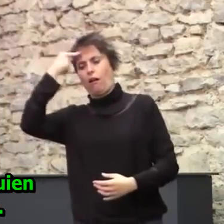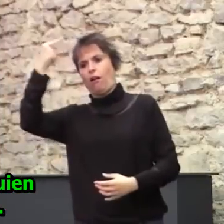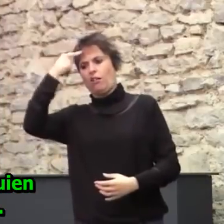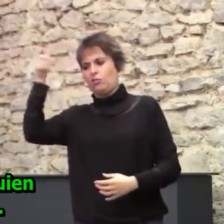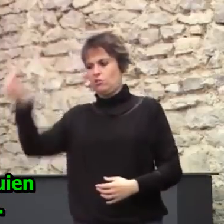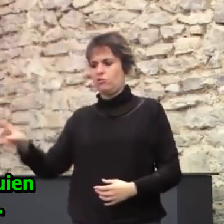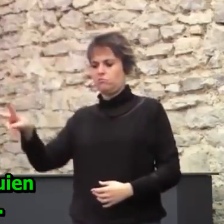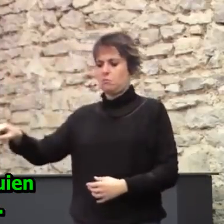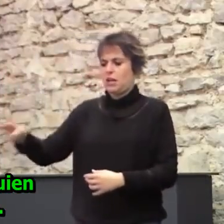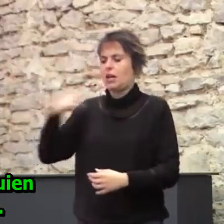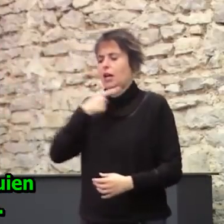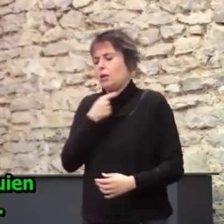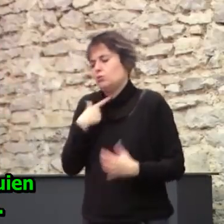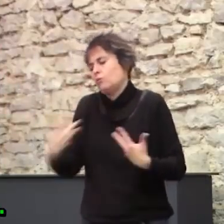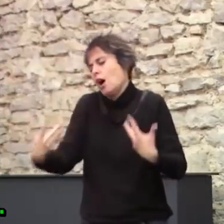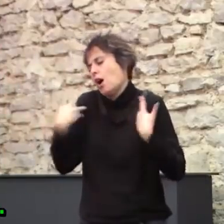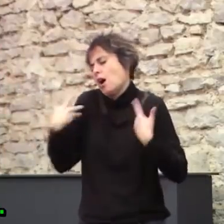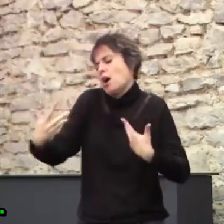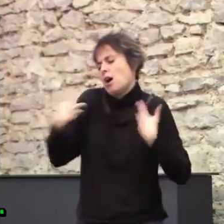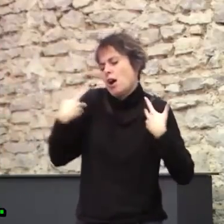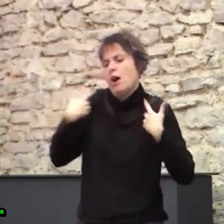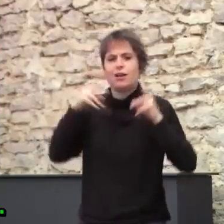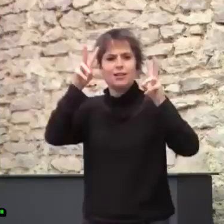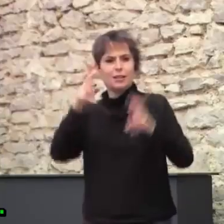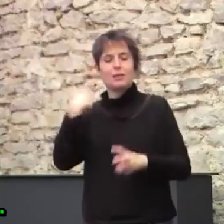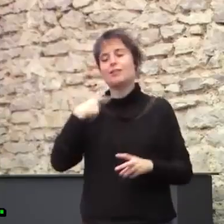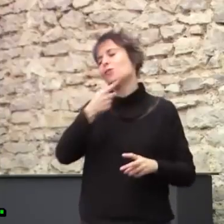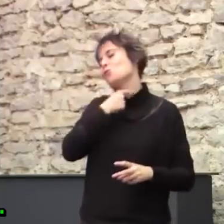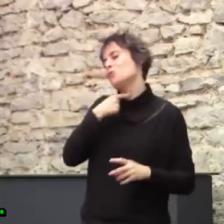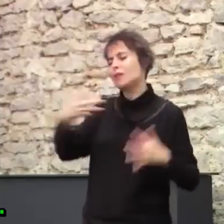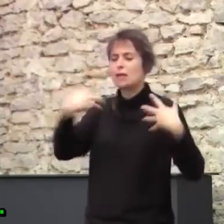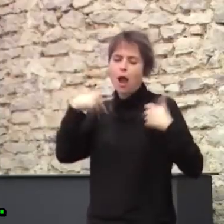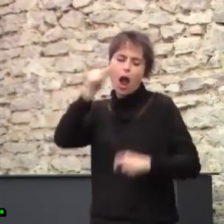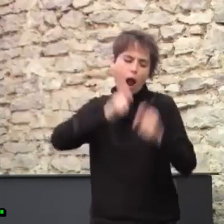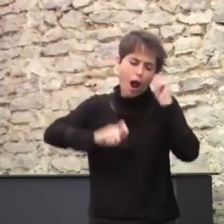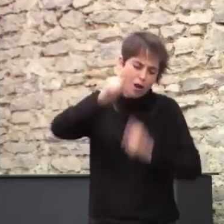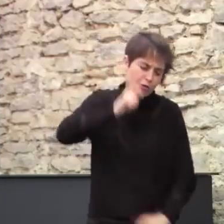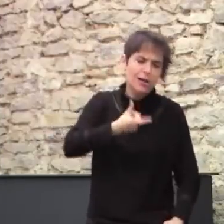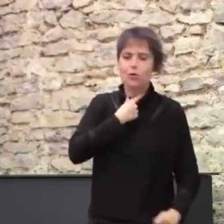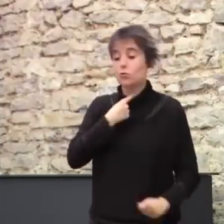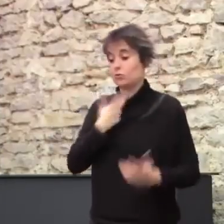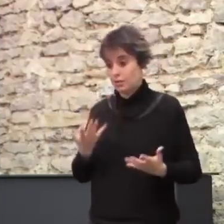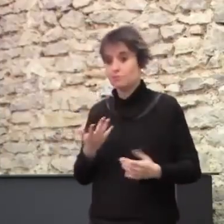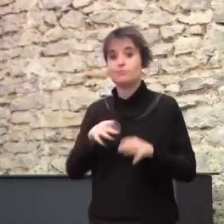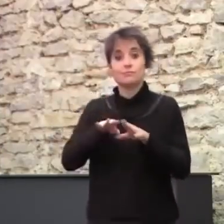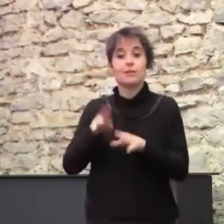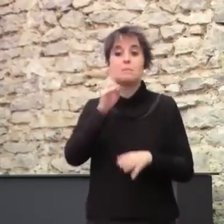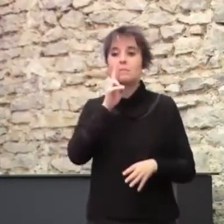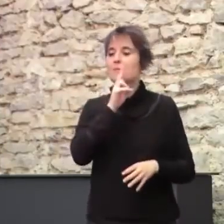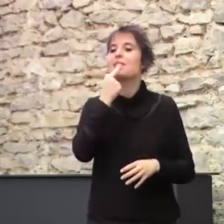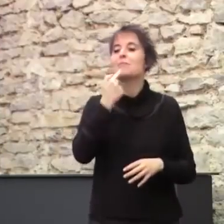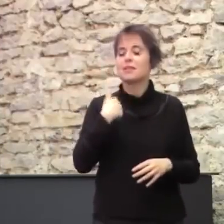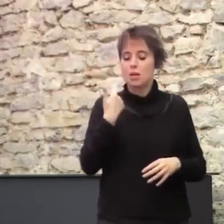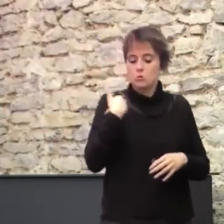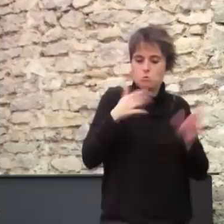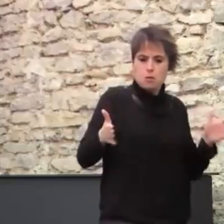pues estoy con alguien que le gusta mucho el drama, ¿no? Que este otro tema también, cómo nos gusta el drama y cómo nos gusta llorar. Y como mi madre, por ejemplo, me decía que yo era